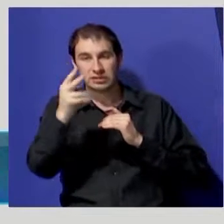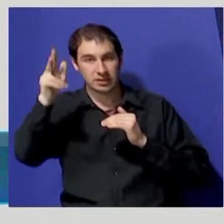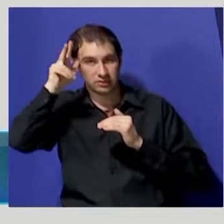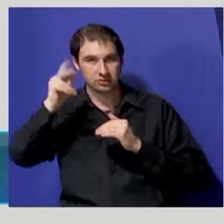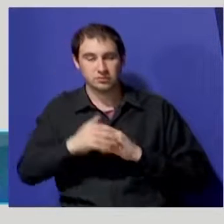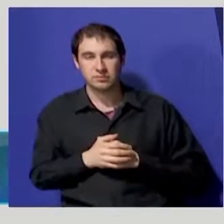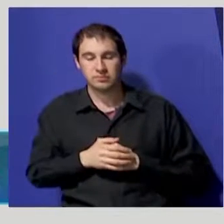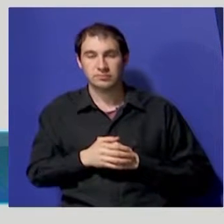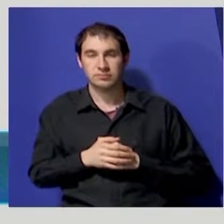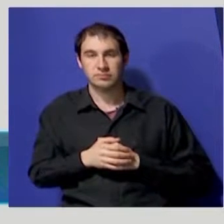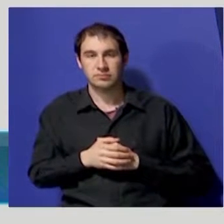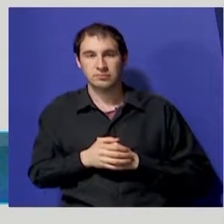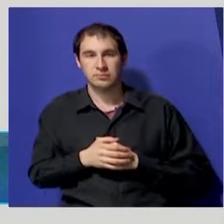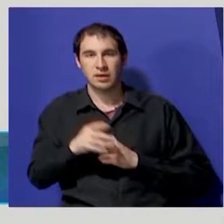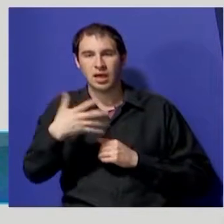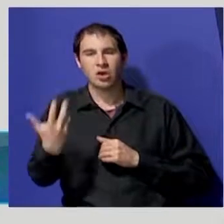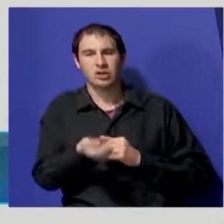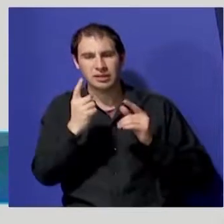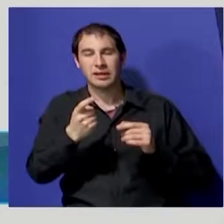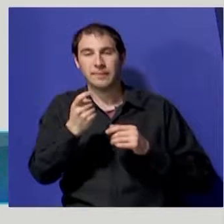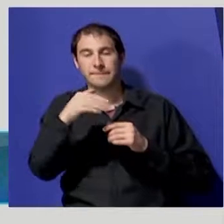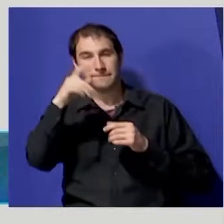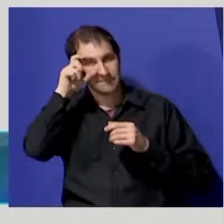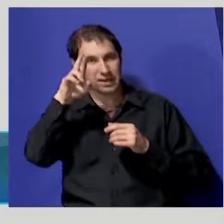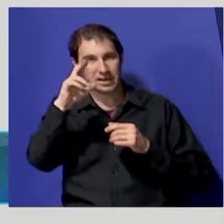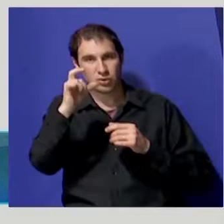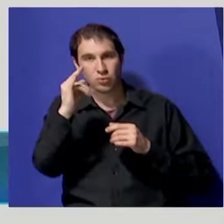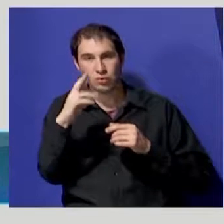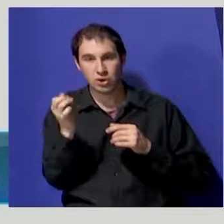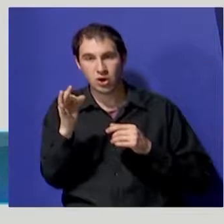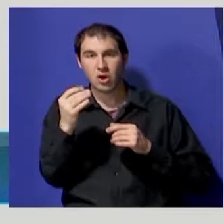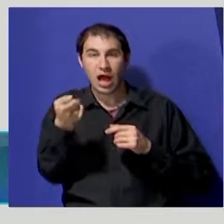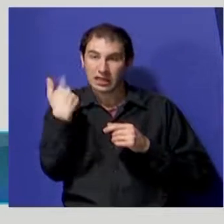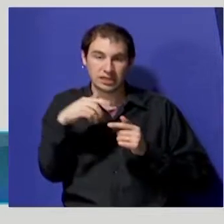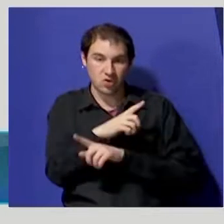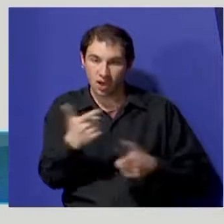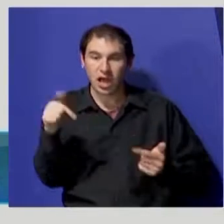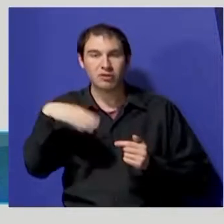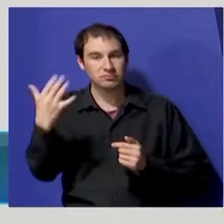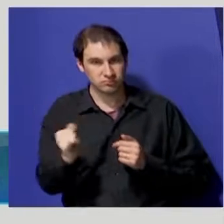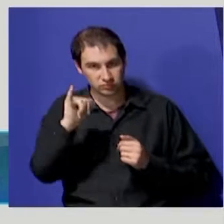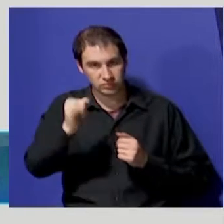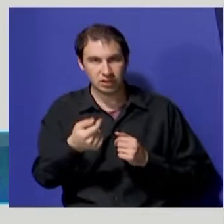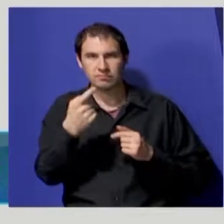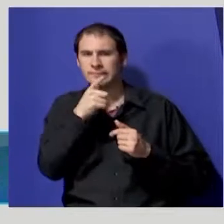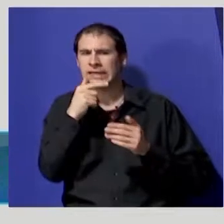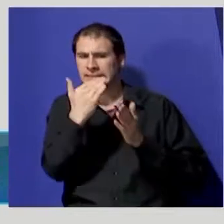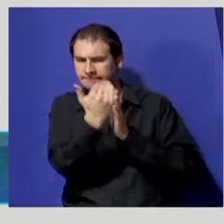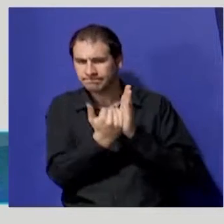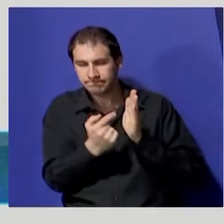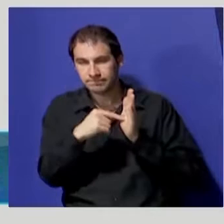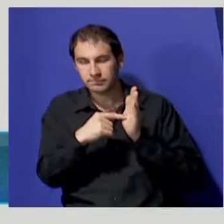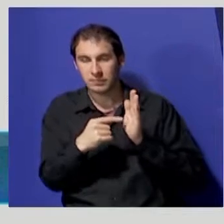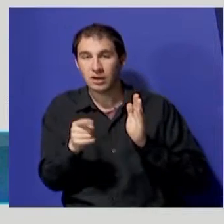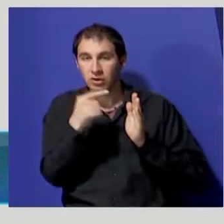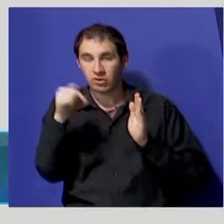1,48. Entonces se detectó también mercurio, que no se había detectado antes. Claro. Todo eso hace suponer que,